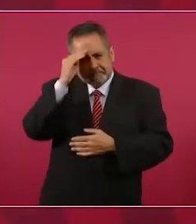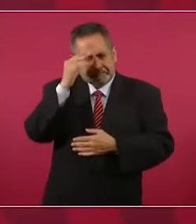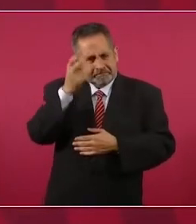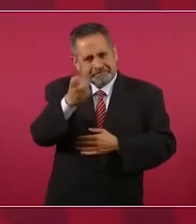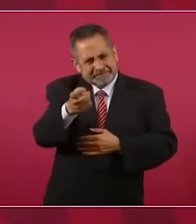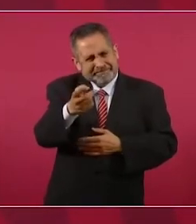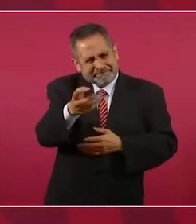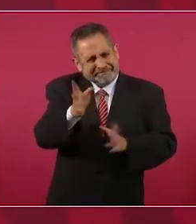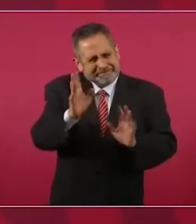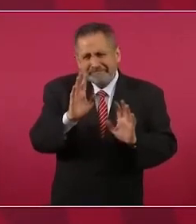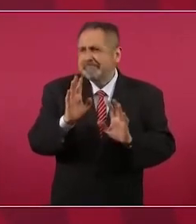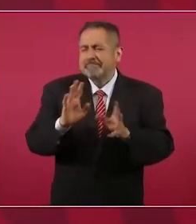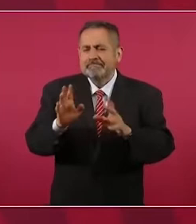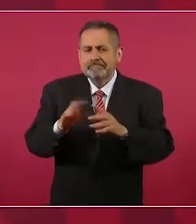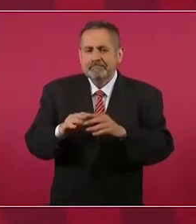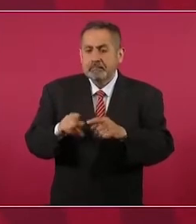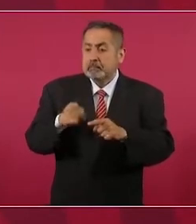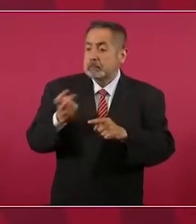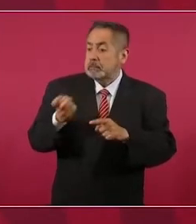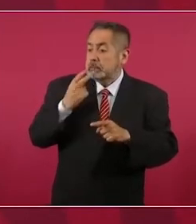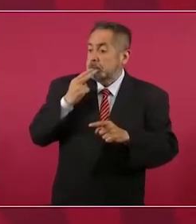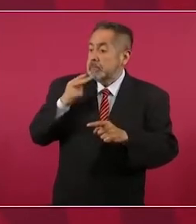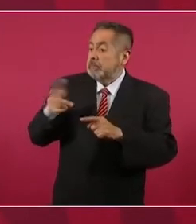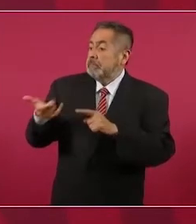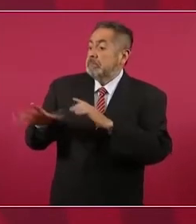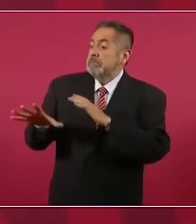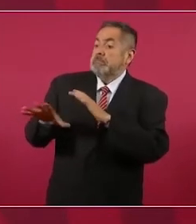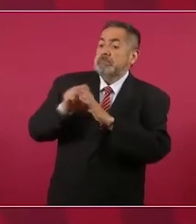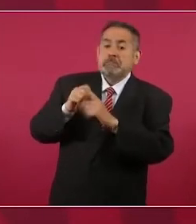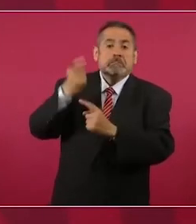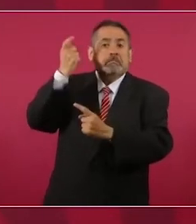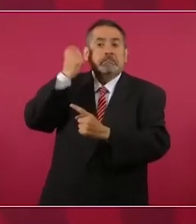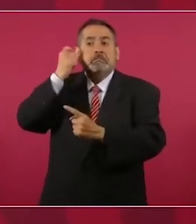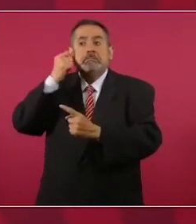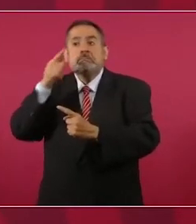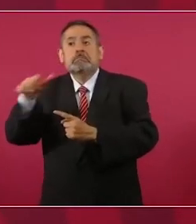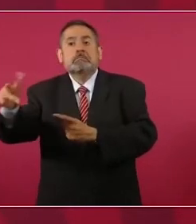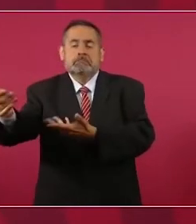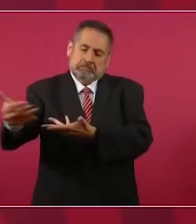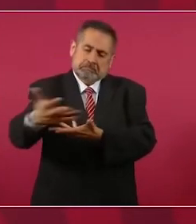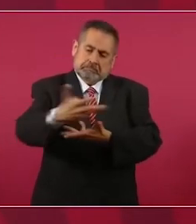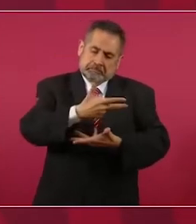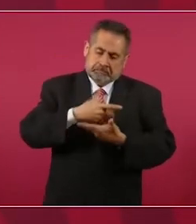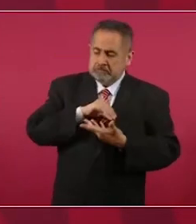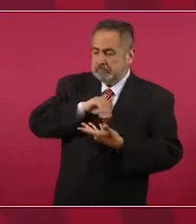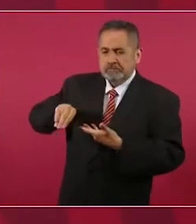van a utilizar todas las pensiones con ese propósito. No,